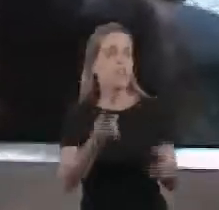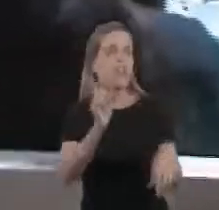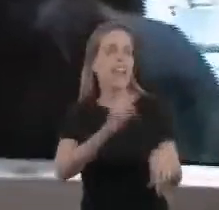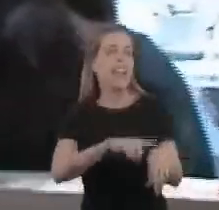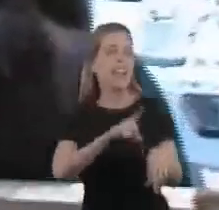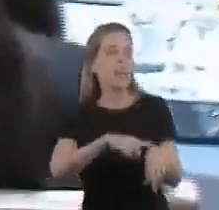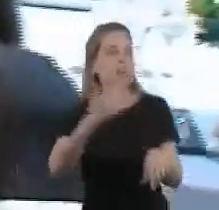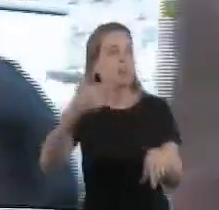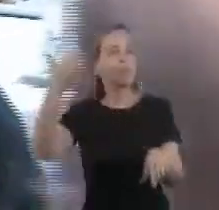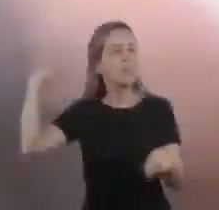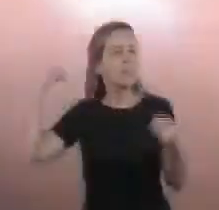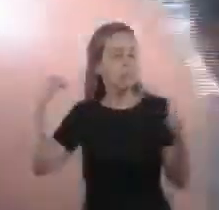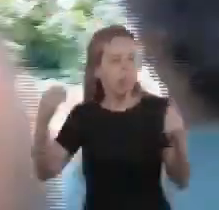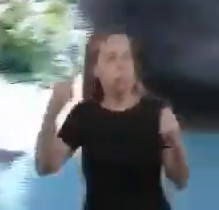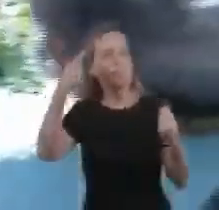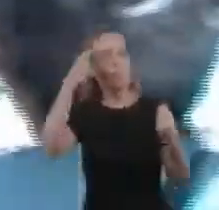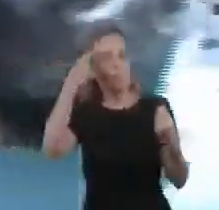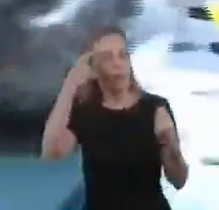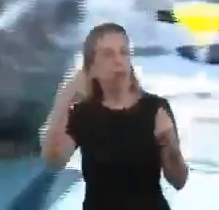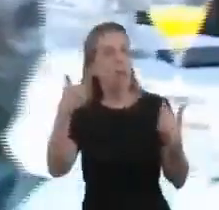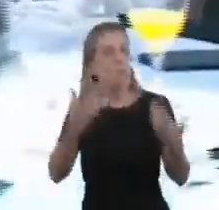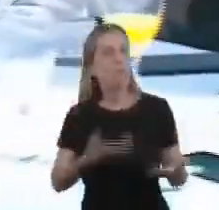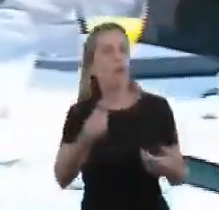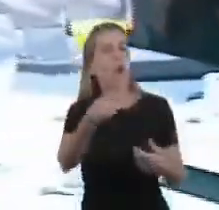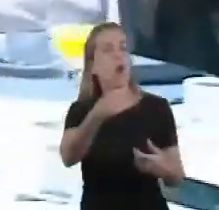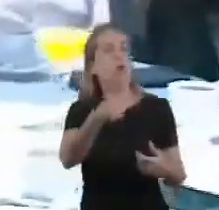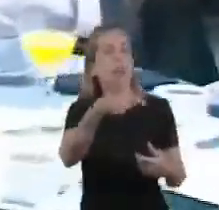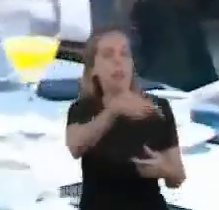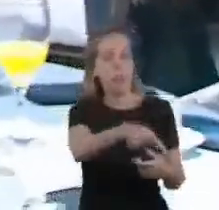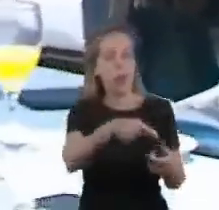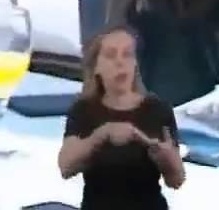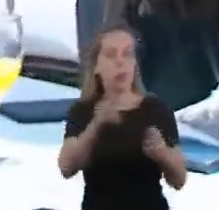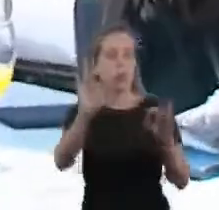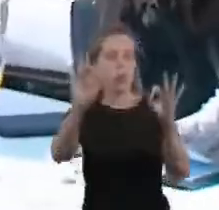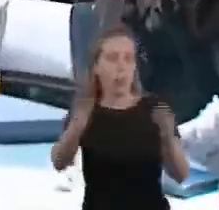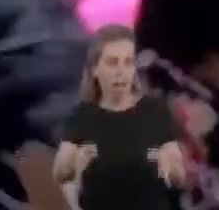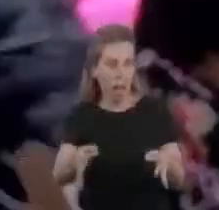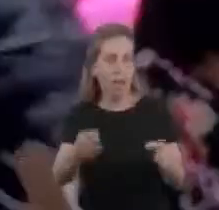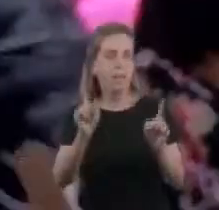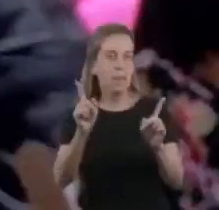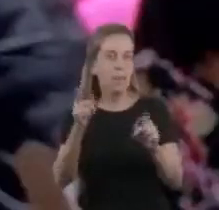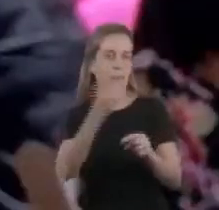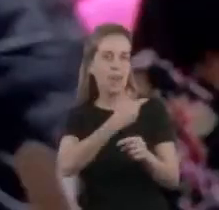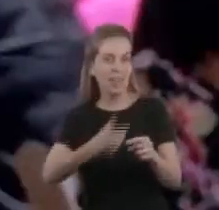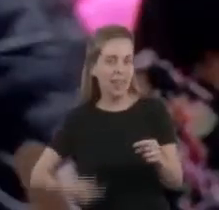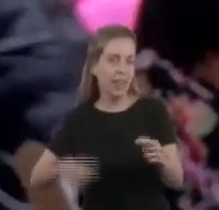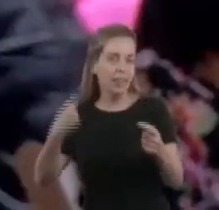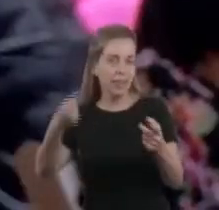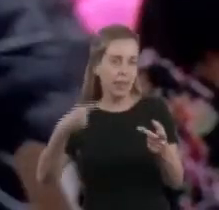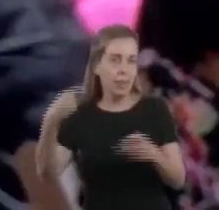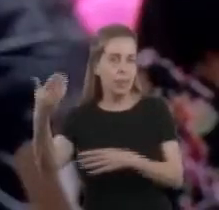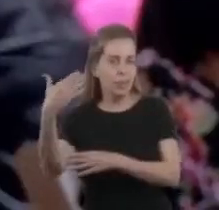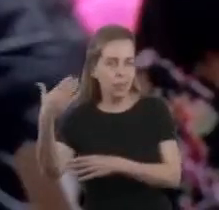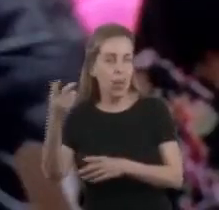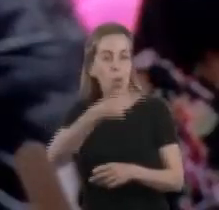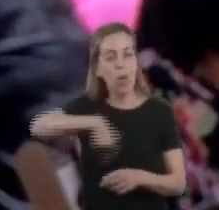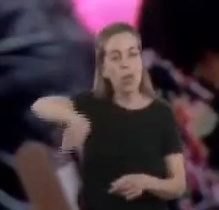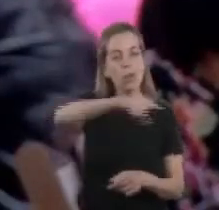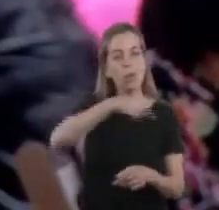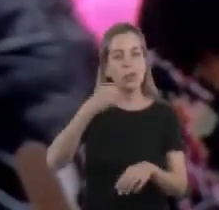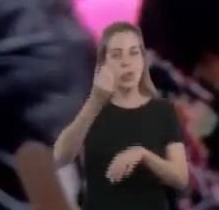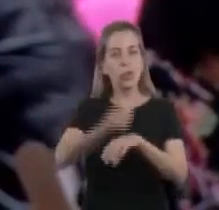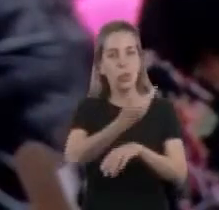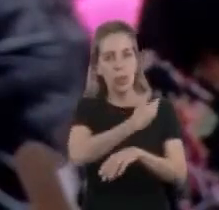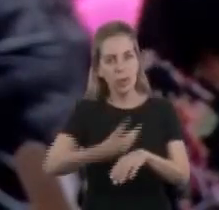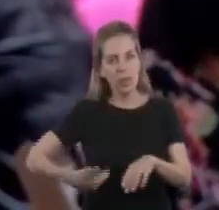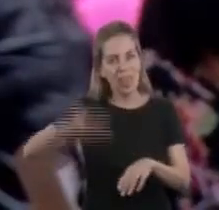con la capacidad de compra de las jubilaciones. Ustedes saben, y siempre lo recuerda el presidente de la Nación, que cuando nosotros asumimos una